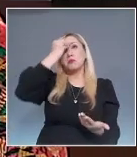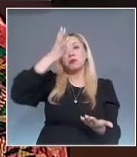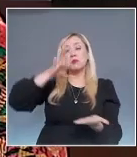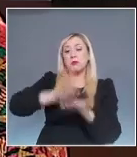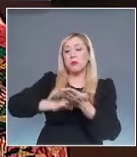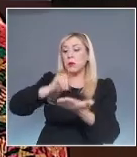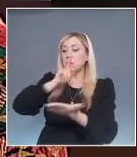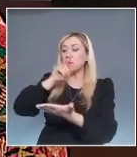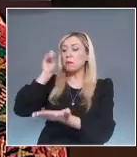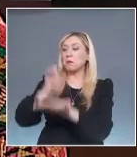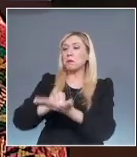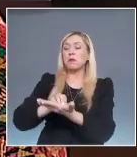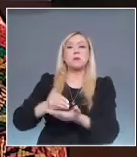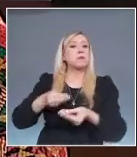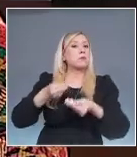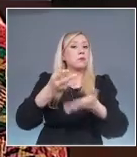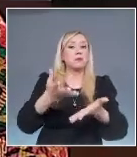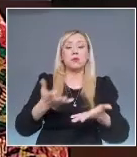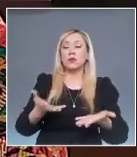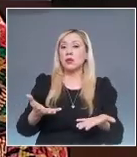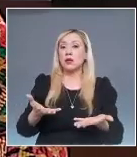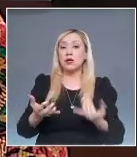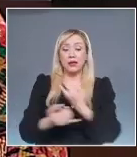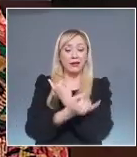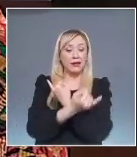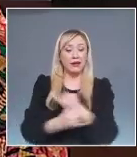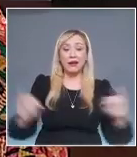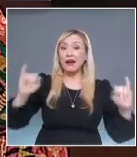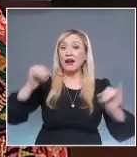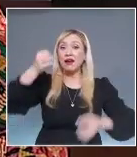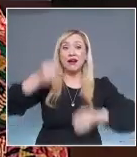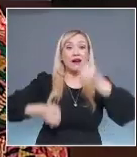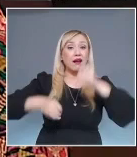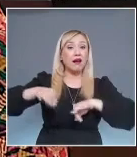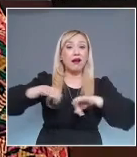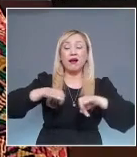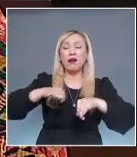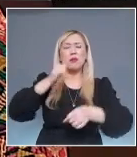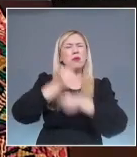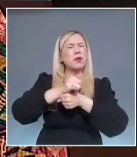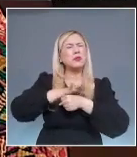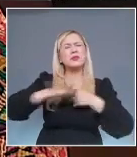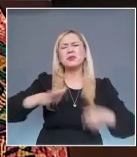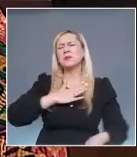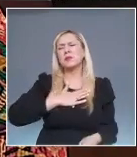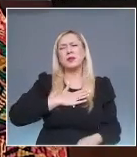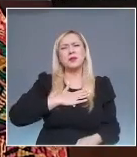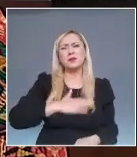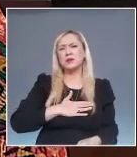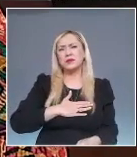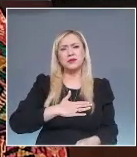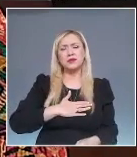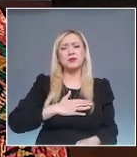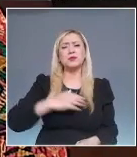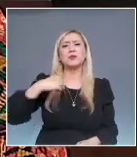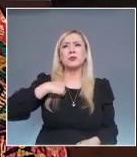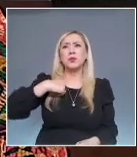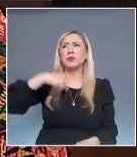independencia judicial no hay justicia. Y por ello, considero